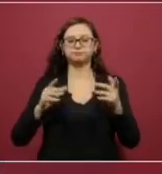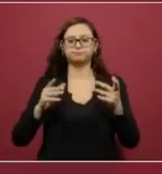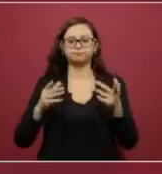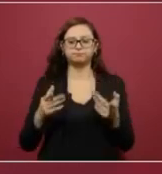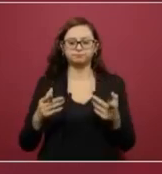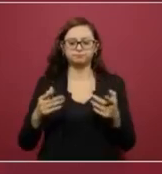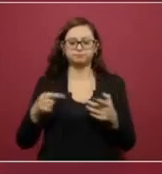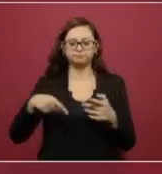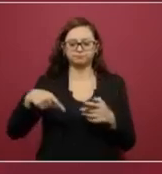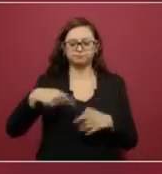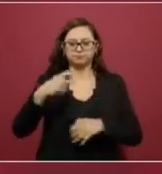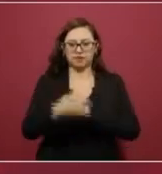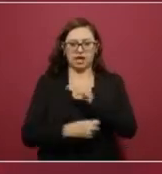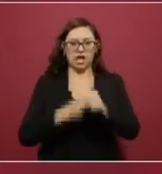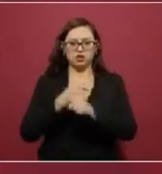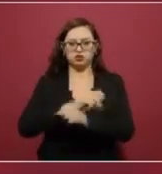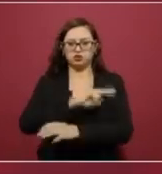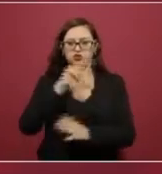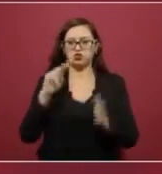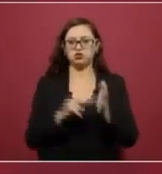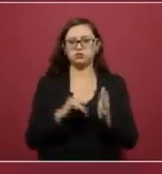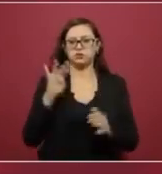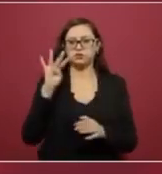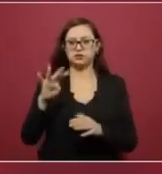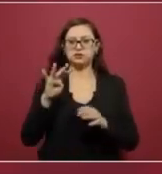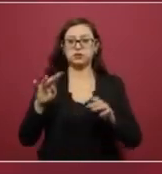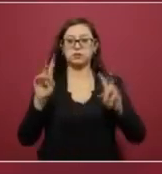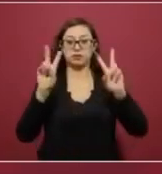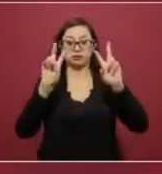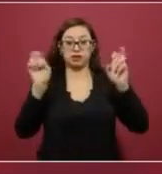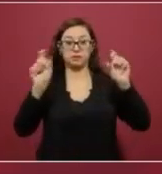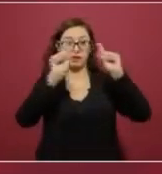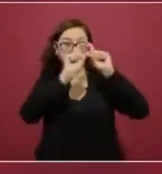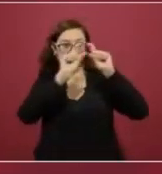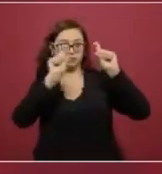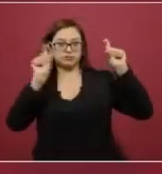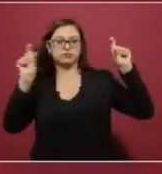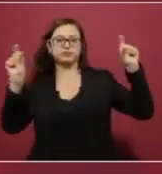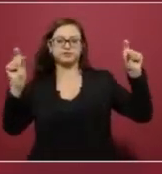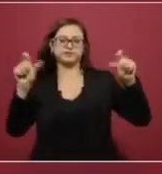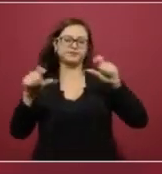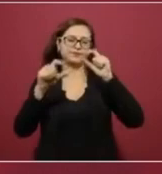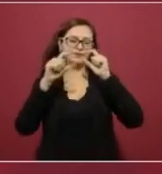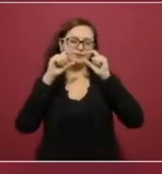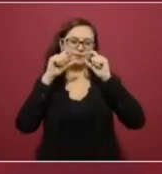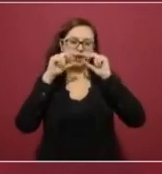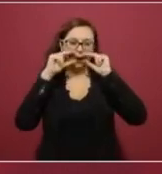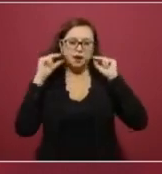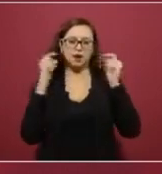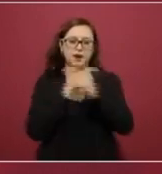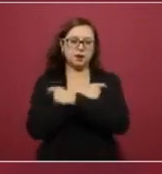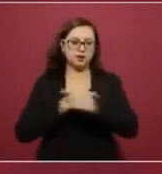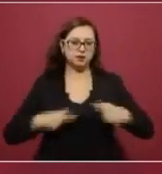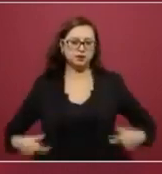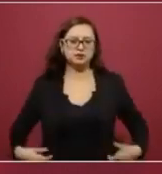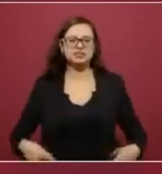este año a Emiliano Zapata en toda la